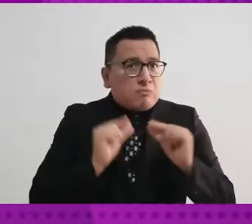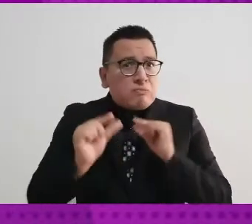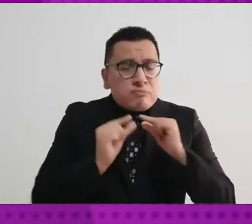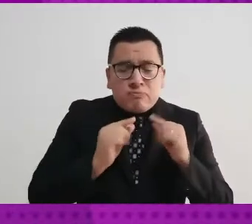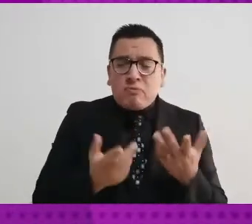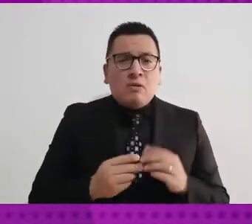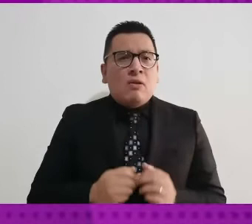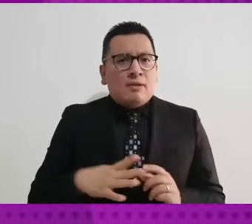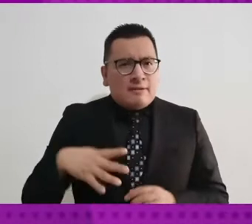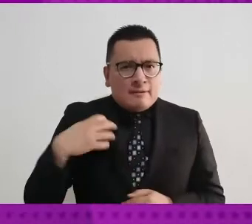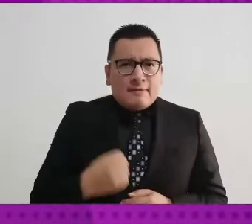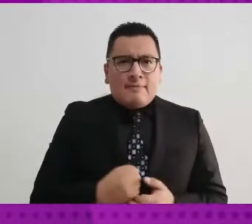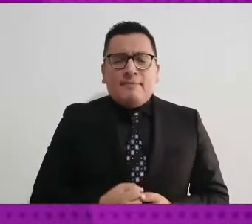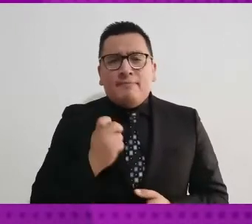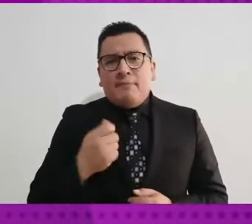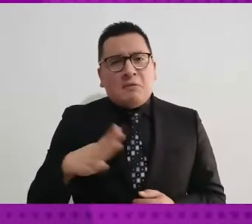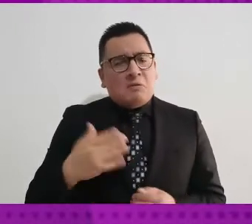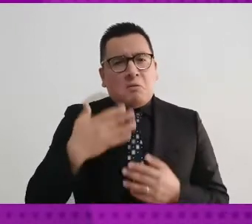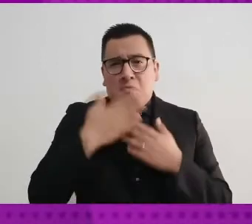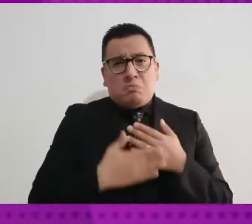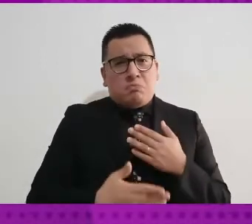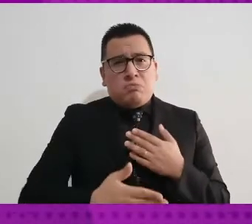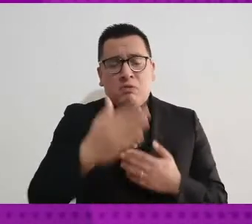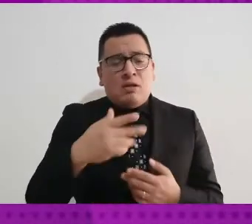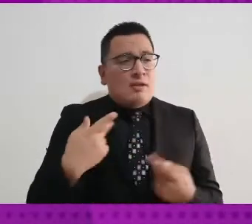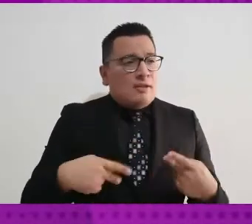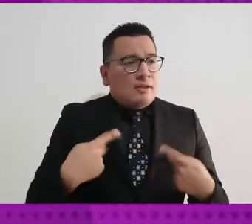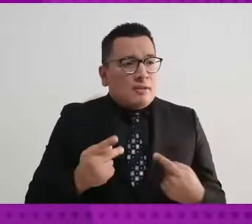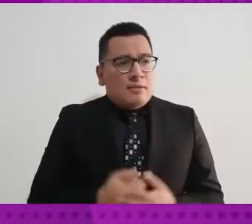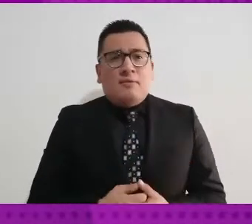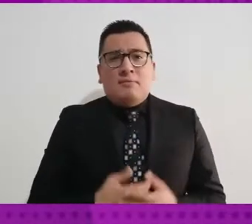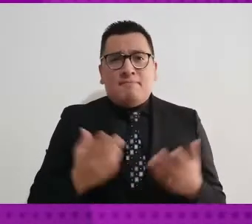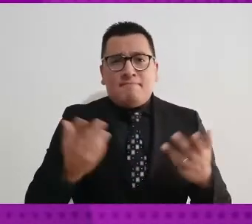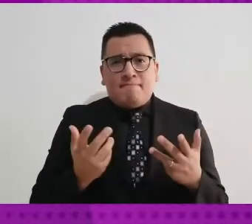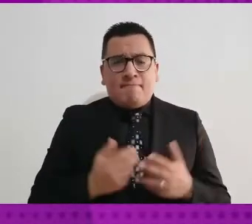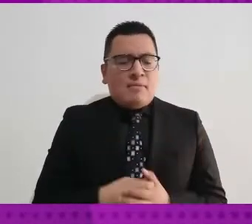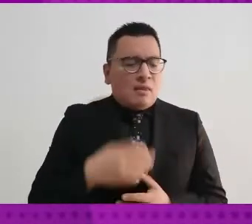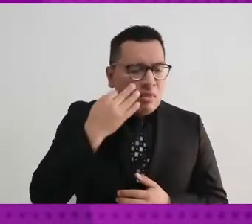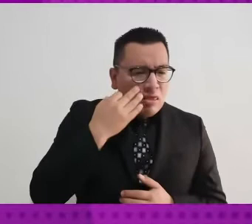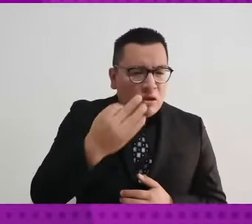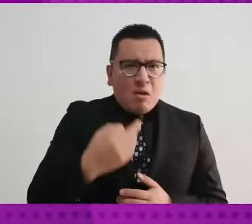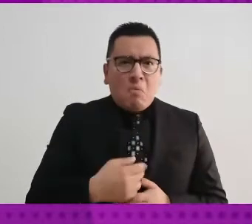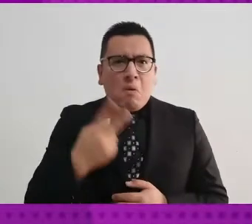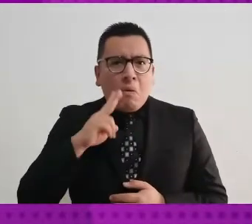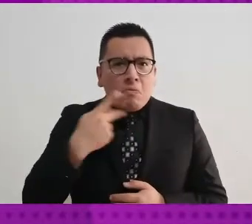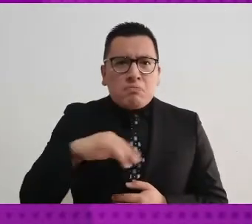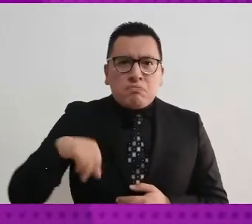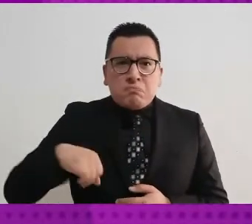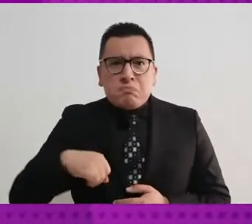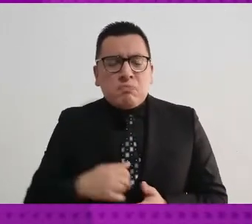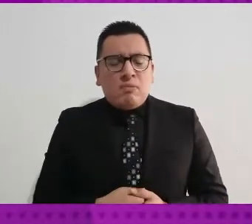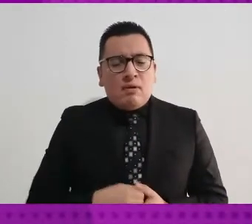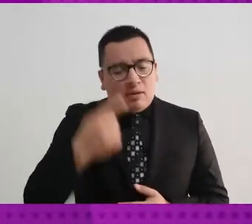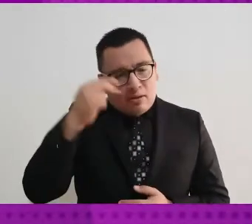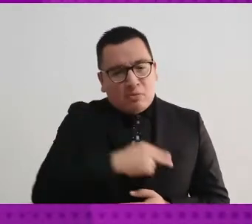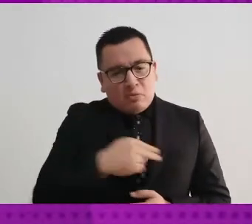construcción histórica, es decir, hay muchas generaciones que han dado su tiempo, que han puesto su interés, su empeño